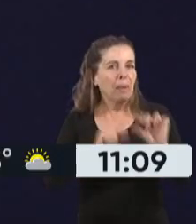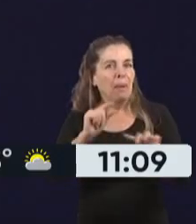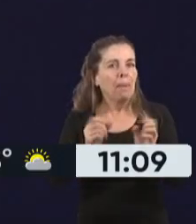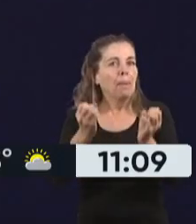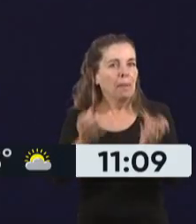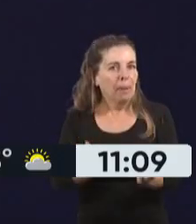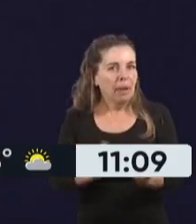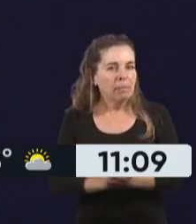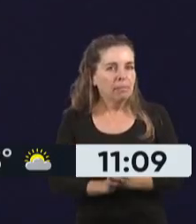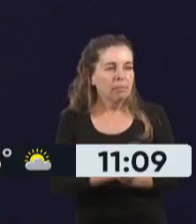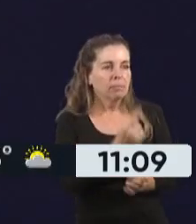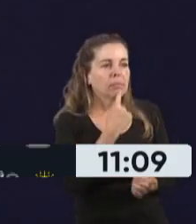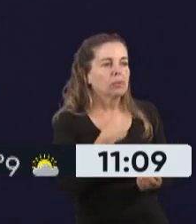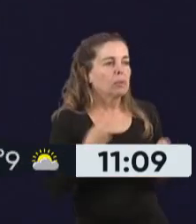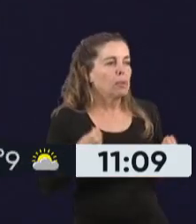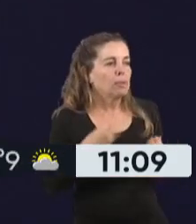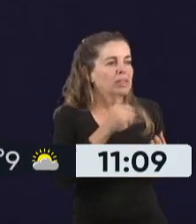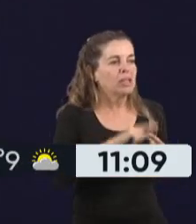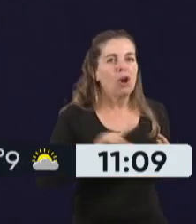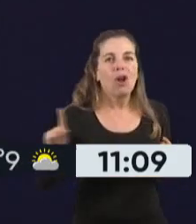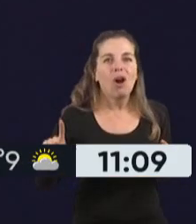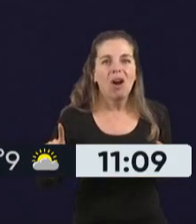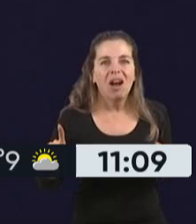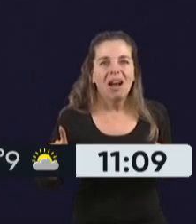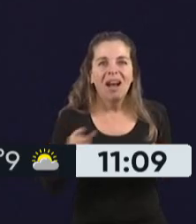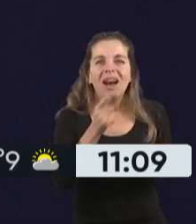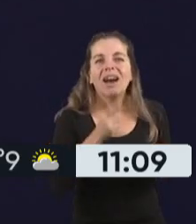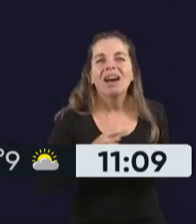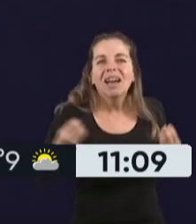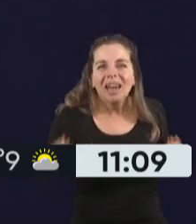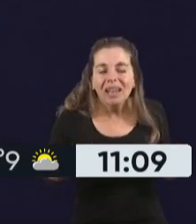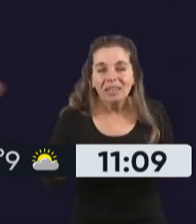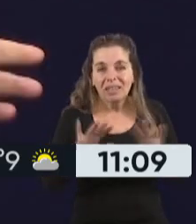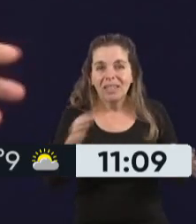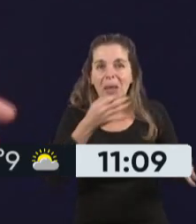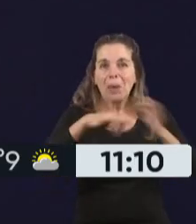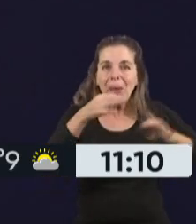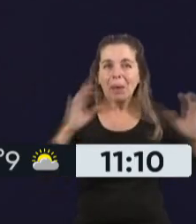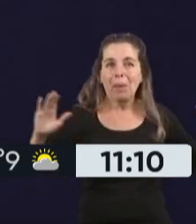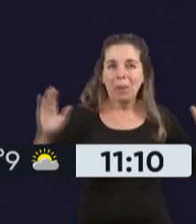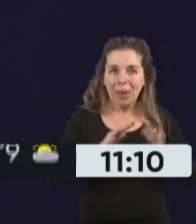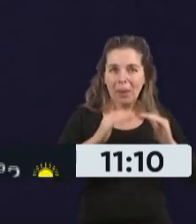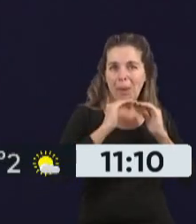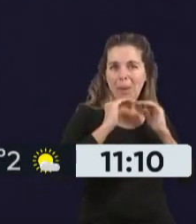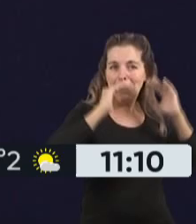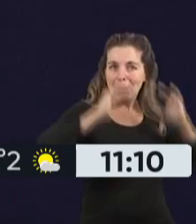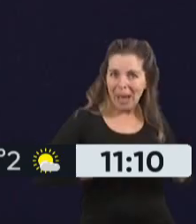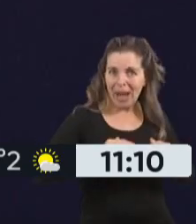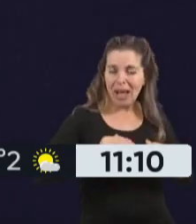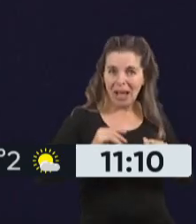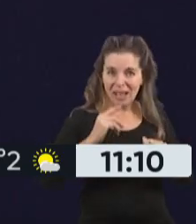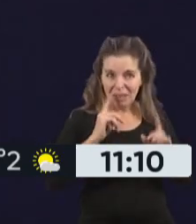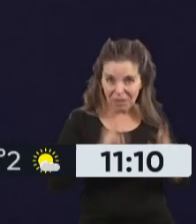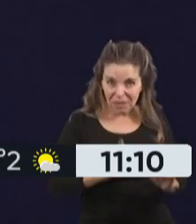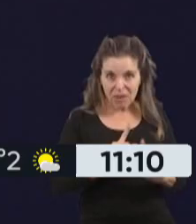el correcto. O sea, por sí o por no, diría un ex candidato. O sea, no va a haber más recesión. Eso no hay que decirlo más, por sí o por no, mirá que muy bien